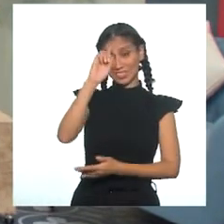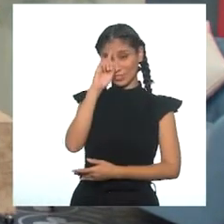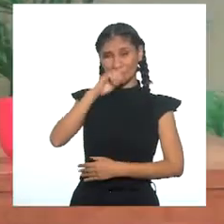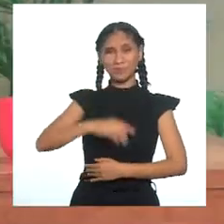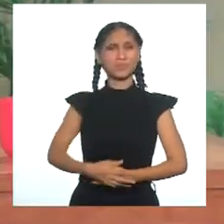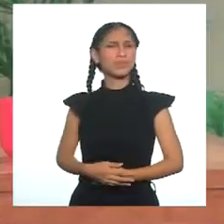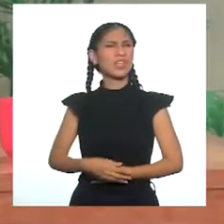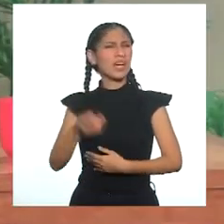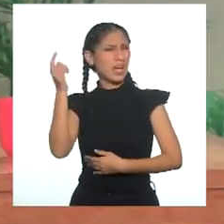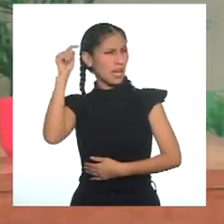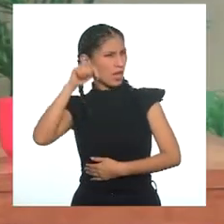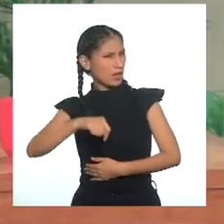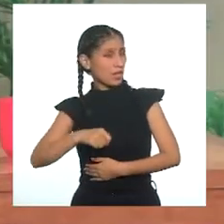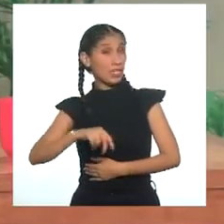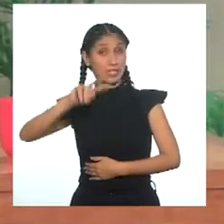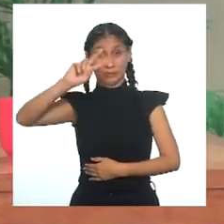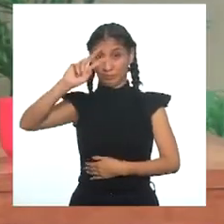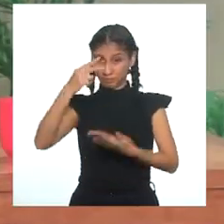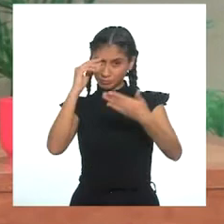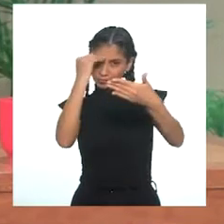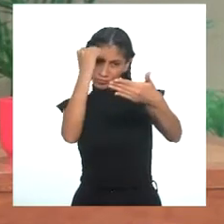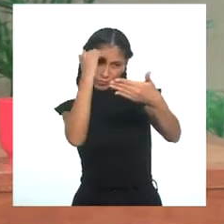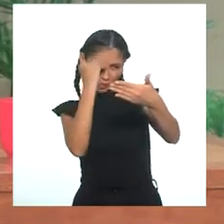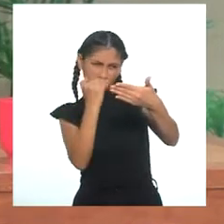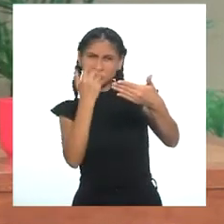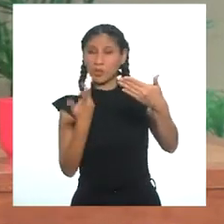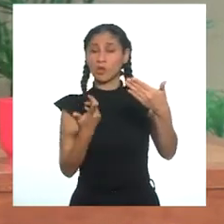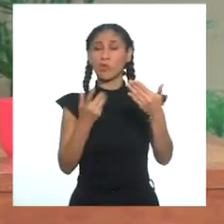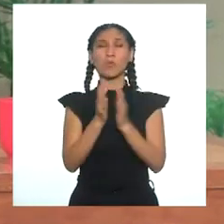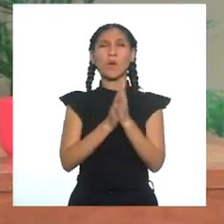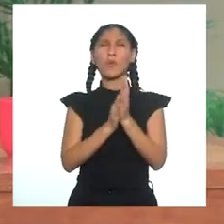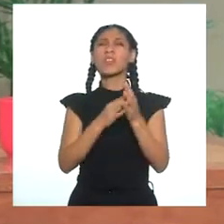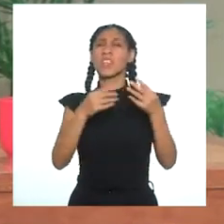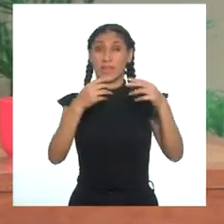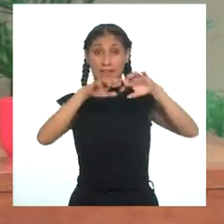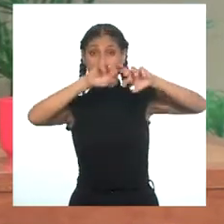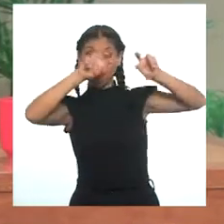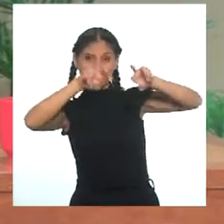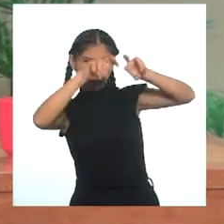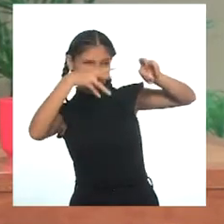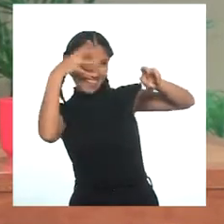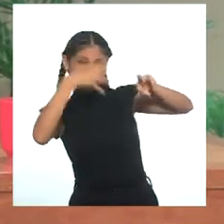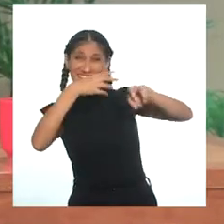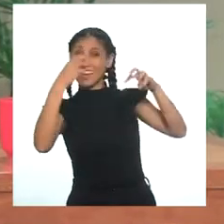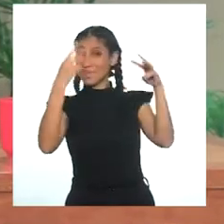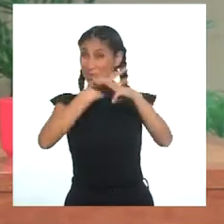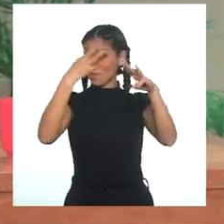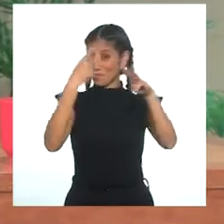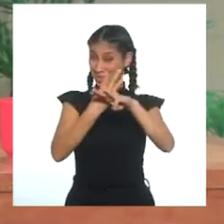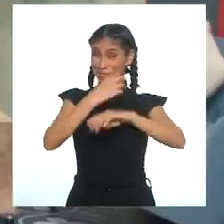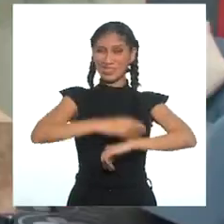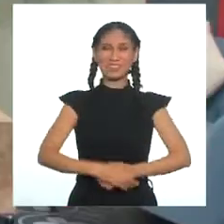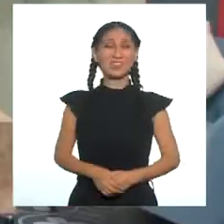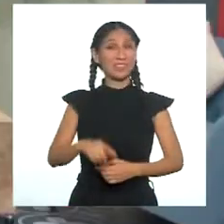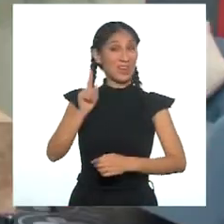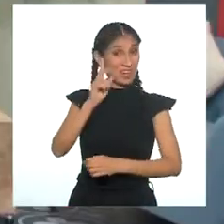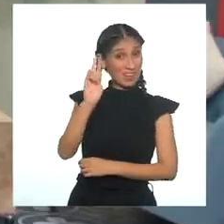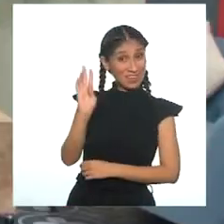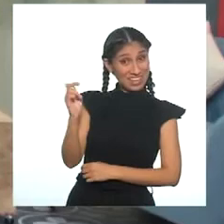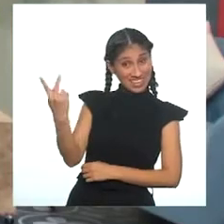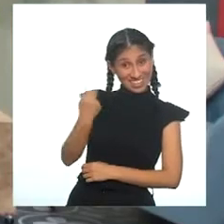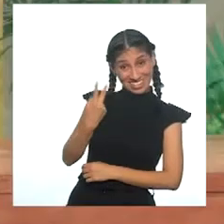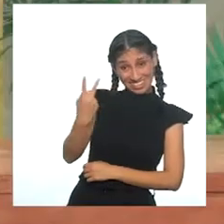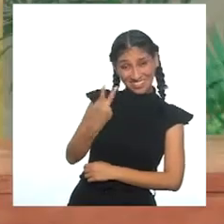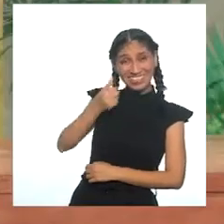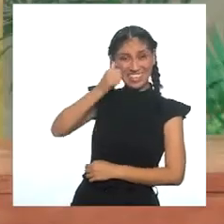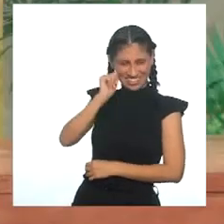Educación. En esta segunda media hora vamos a meternos de lleno en el mundo de las matemáticas. De hecho, Bri y yo empezamos